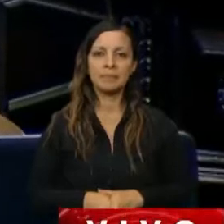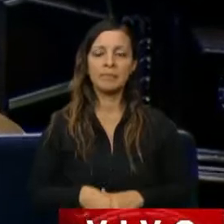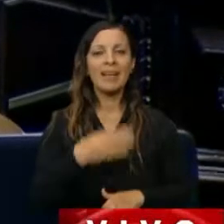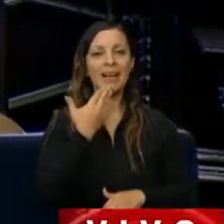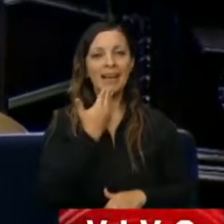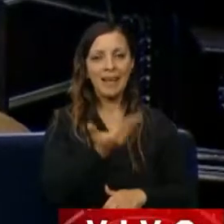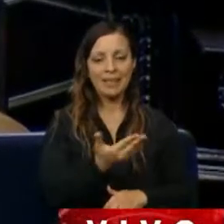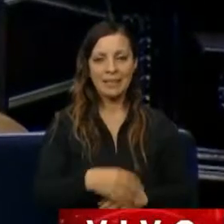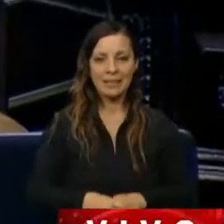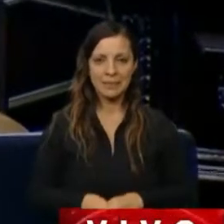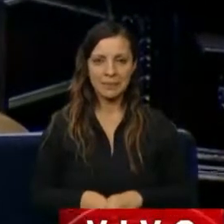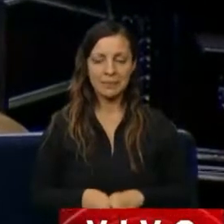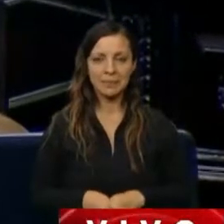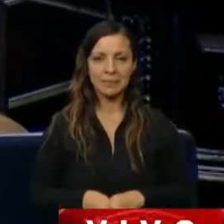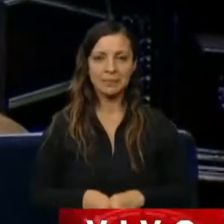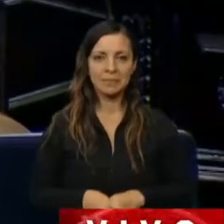Gracias, presidente.